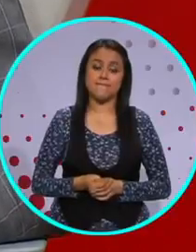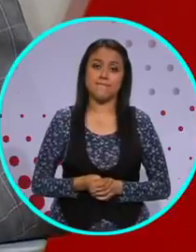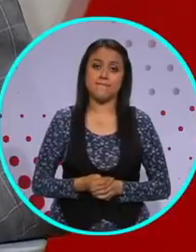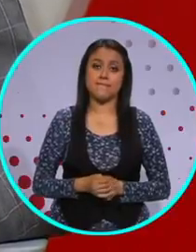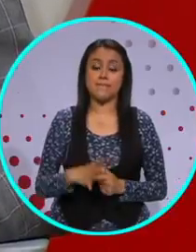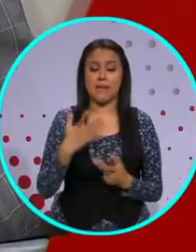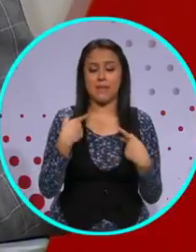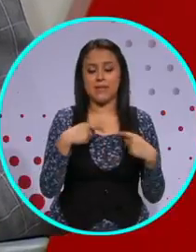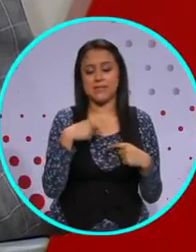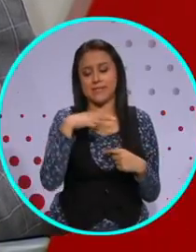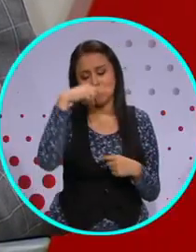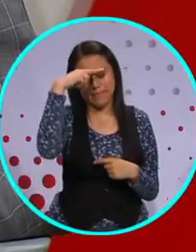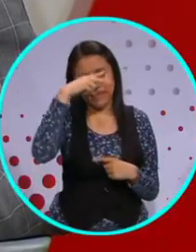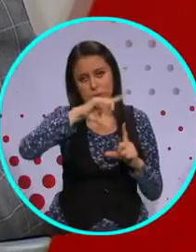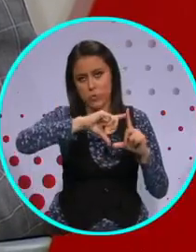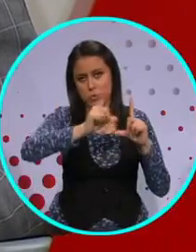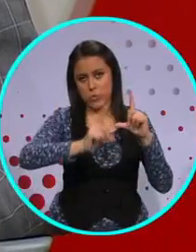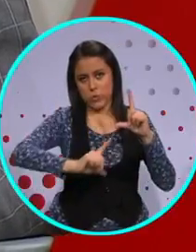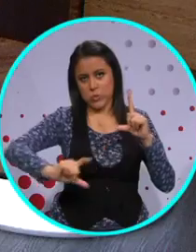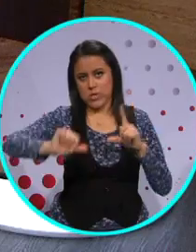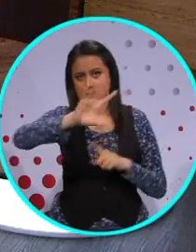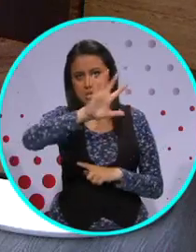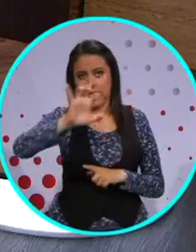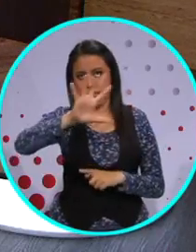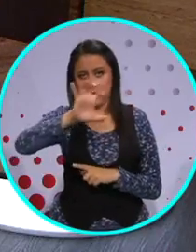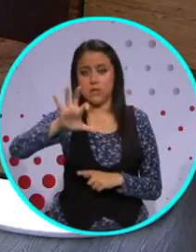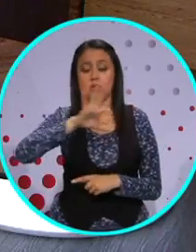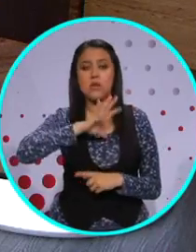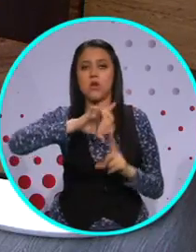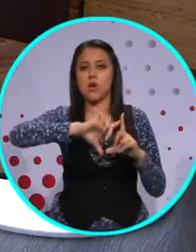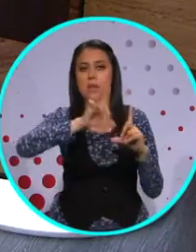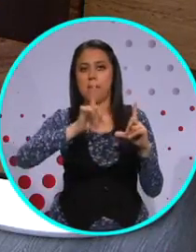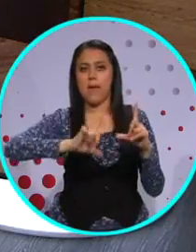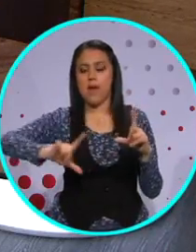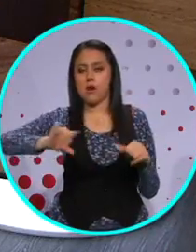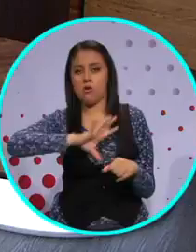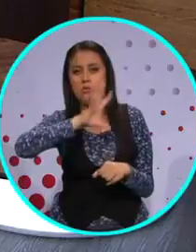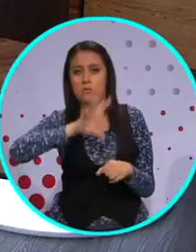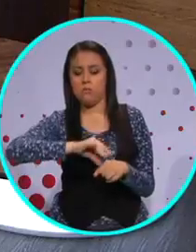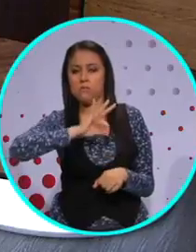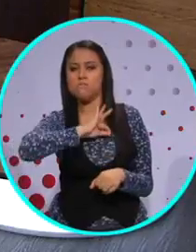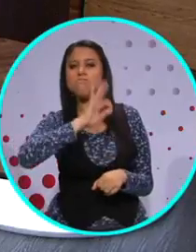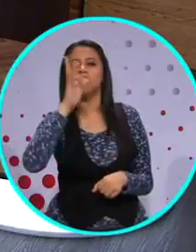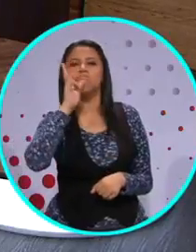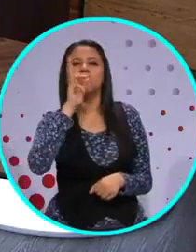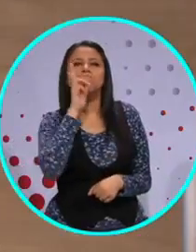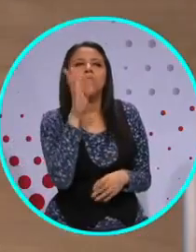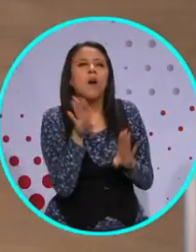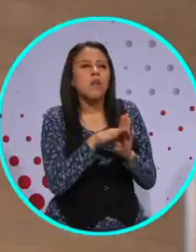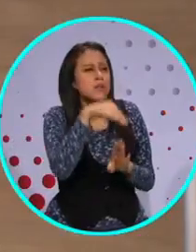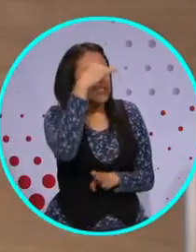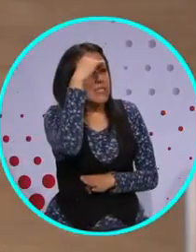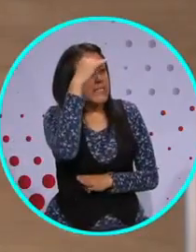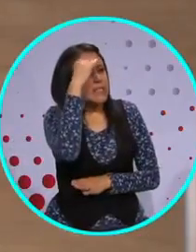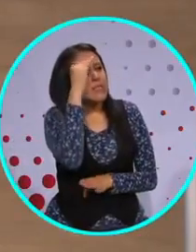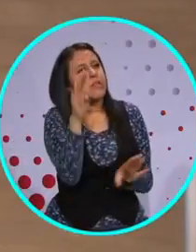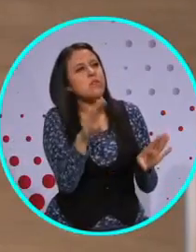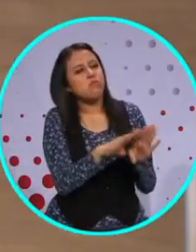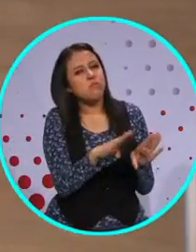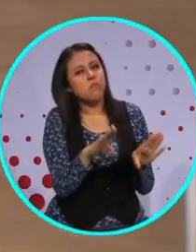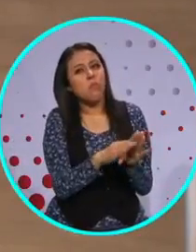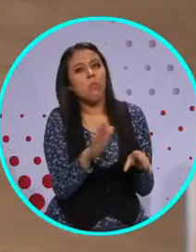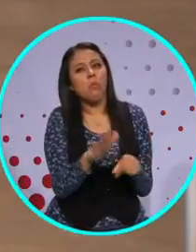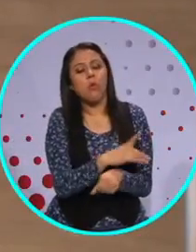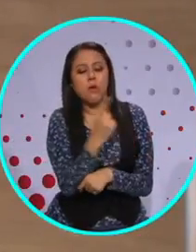mexicanos esto nos da la oportunidad de ver se hacen a nivel república a nivel nos da la oportunidad de ver más o no es como pensamos todos los mexicanos que cuando